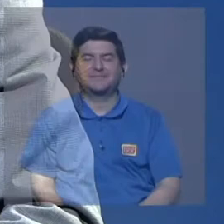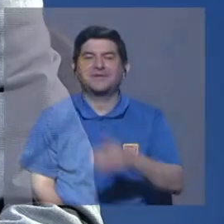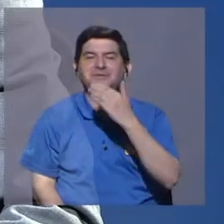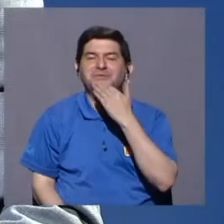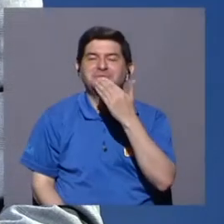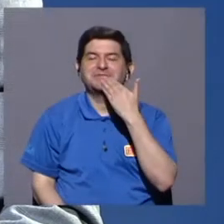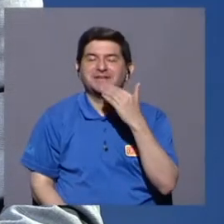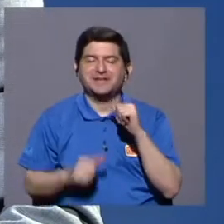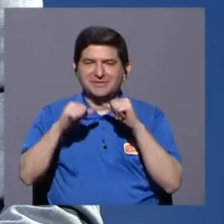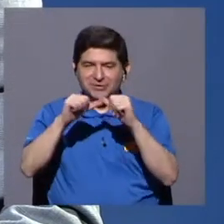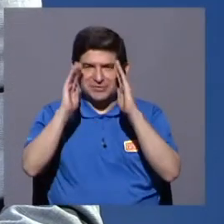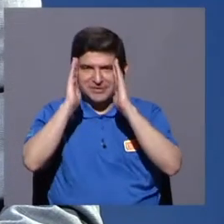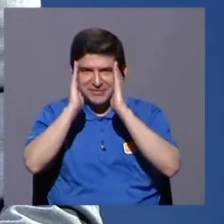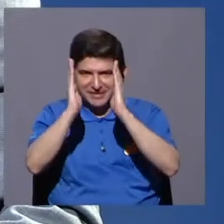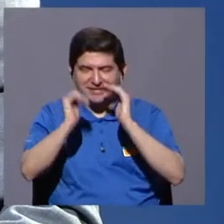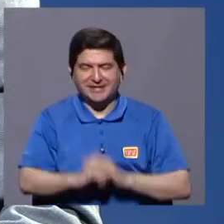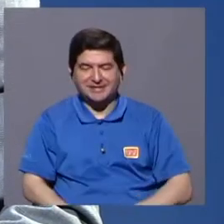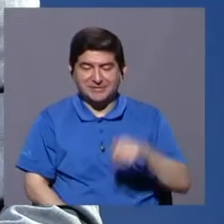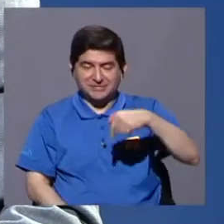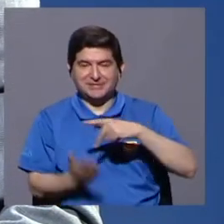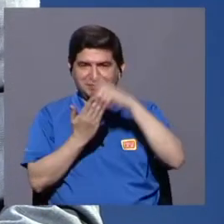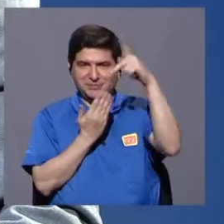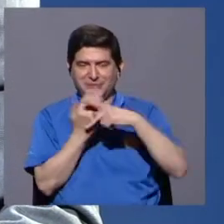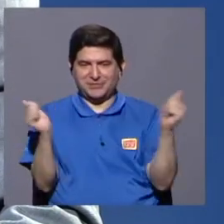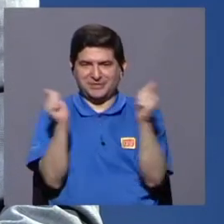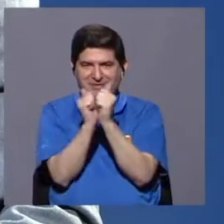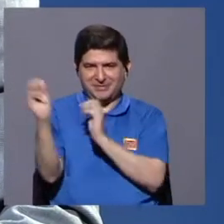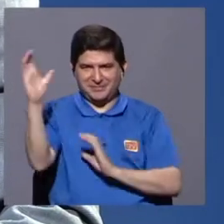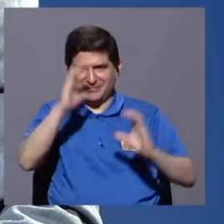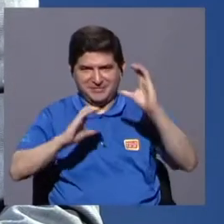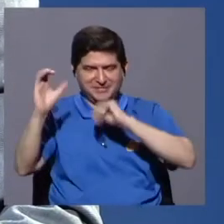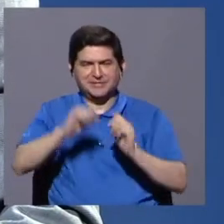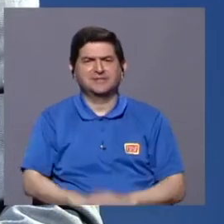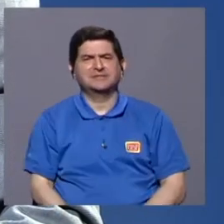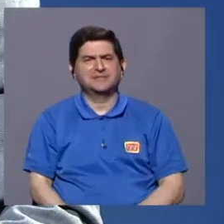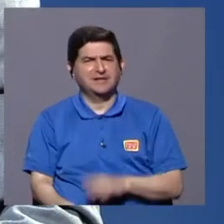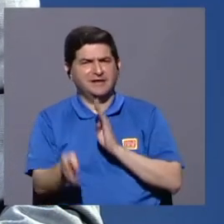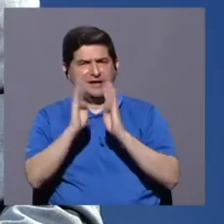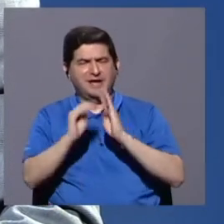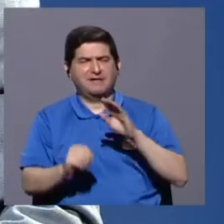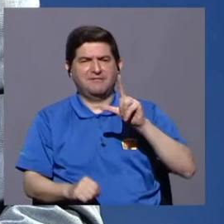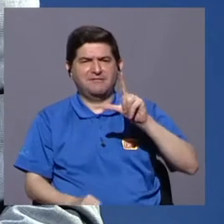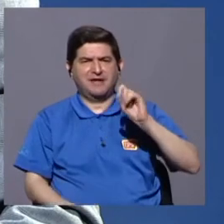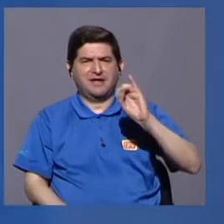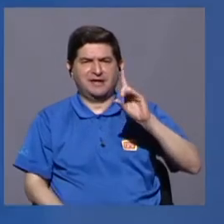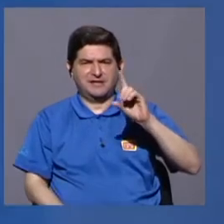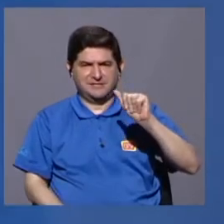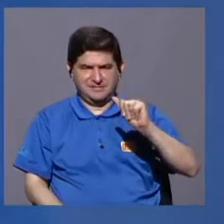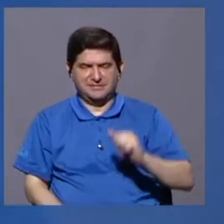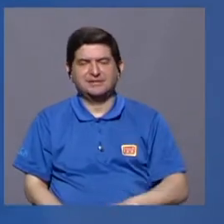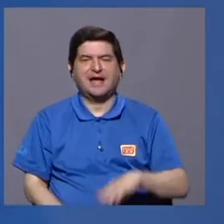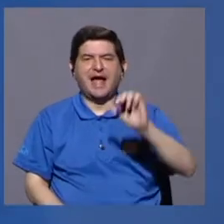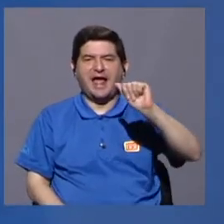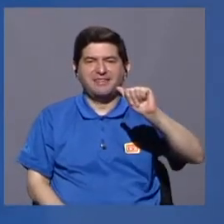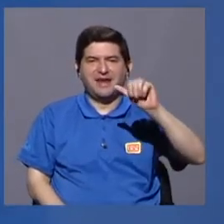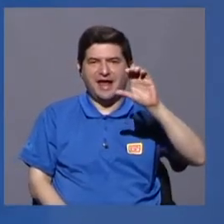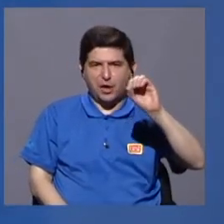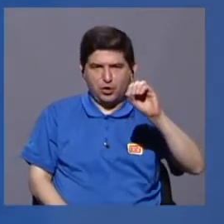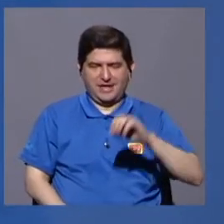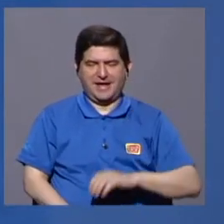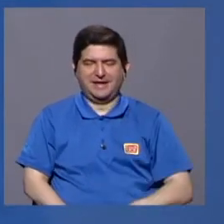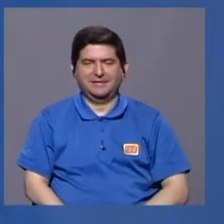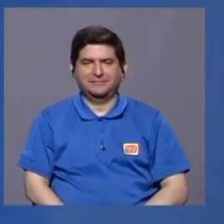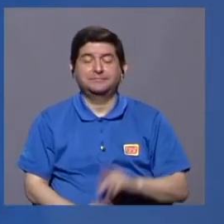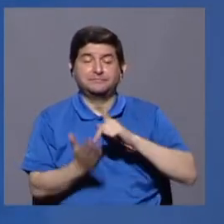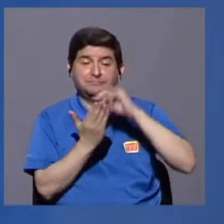Queremos que continúen con nosotros aquí en Conciencia. Estamos hablando con la licenciada Andrea Orellana